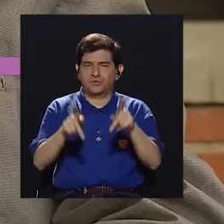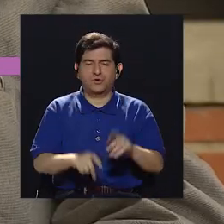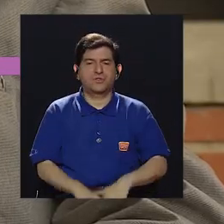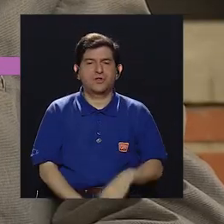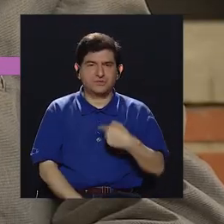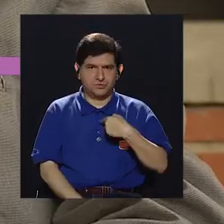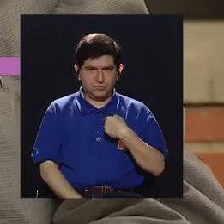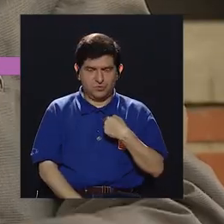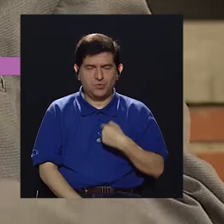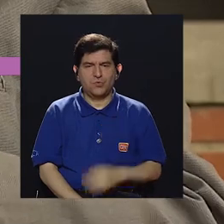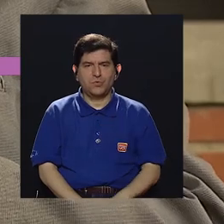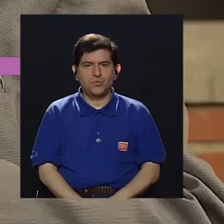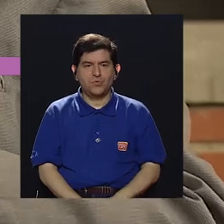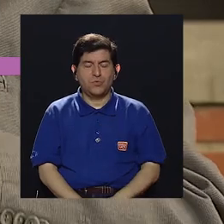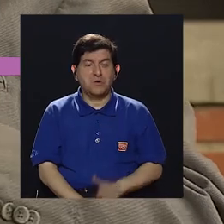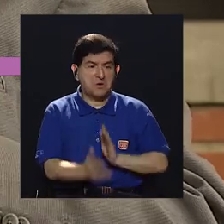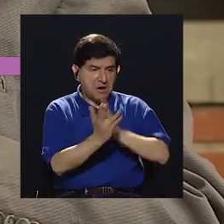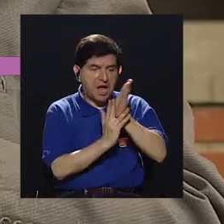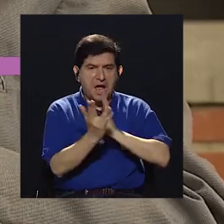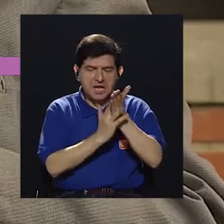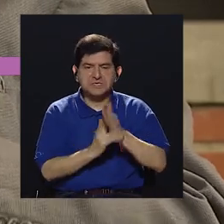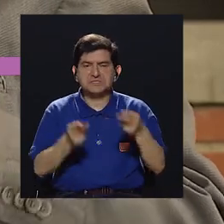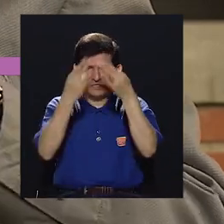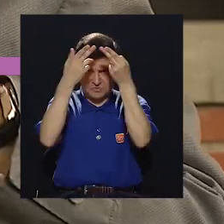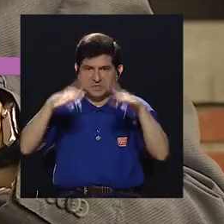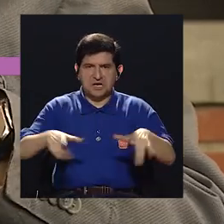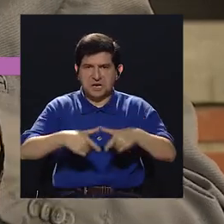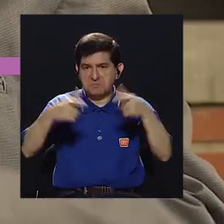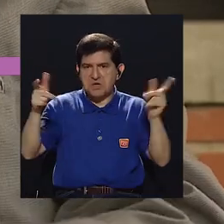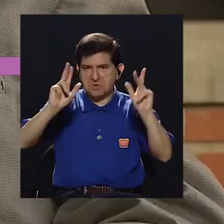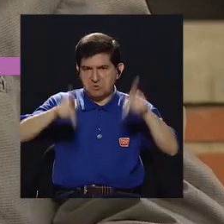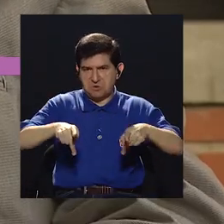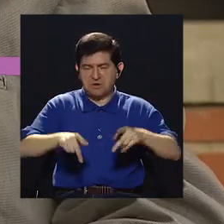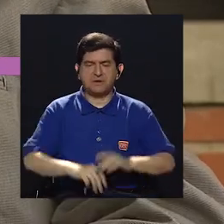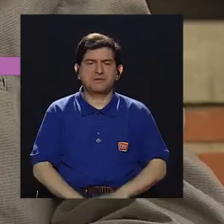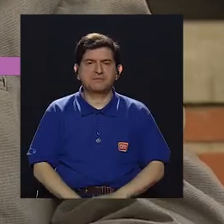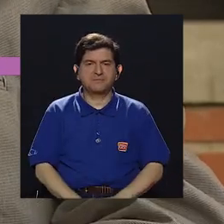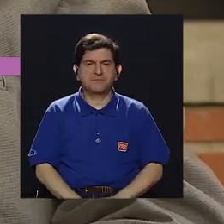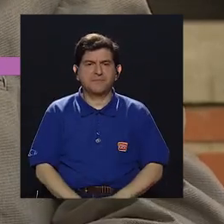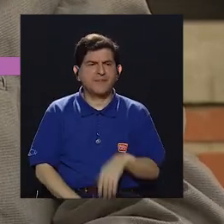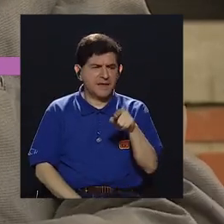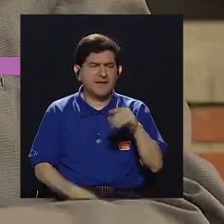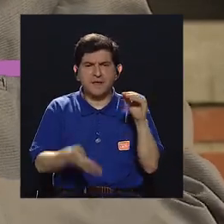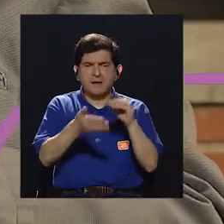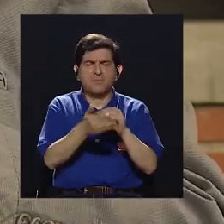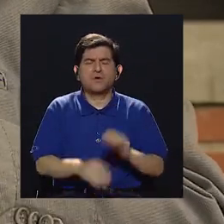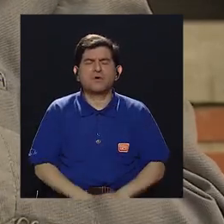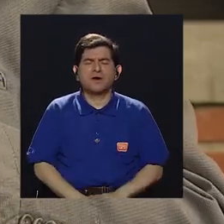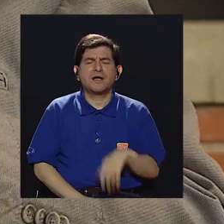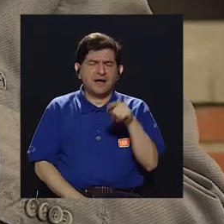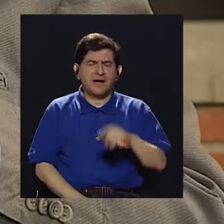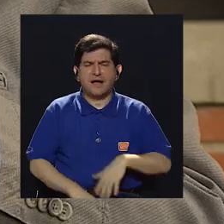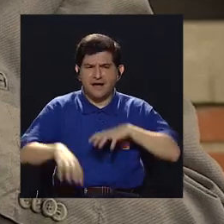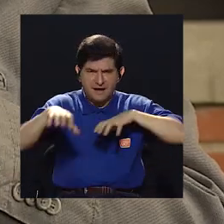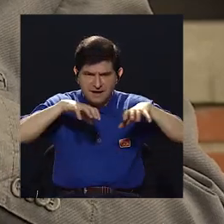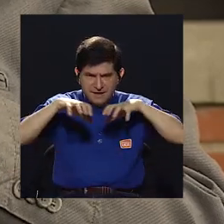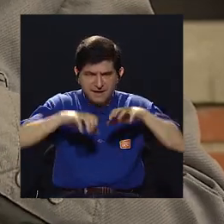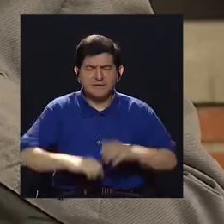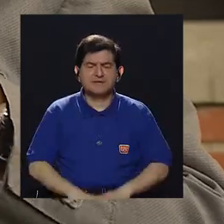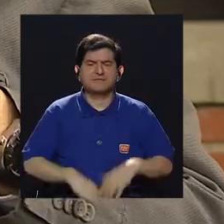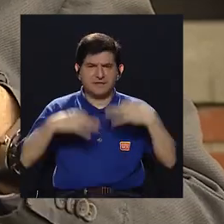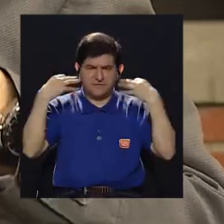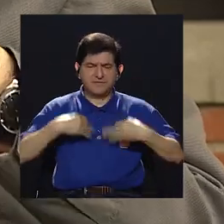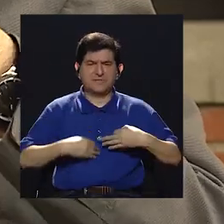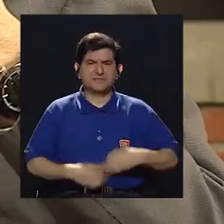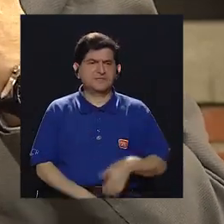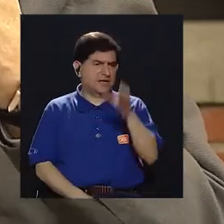seres humanos, ¿verdad? Si uno entra, hoy todos tenemos acceso a internet, o la gran mayoría, y si ponen ejercicios para columna vertebral, van a encontrar